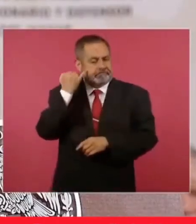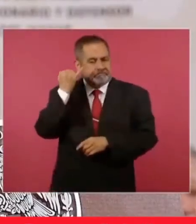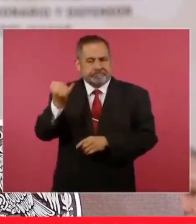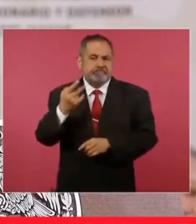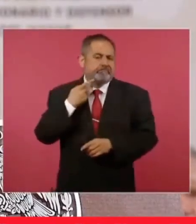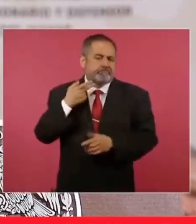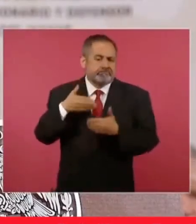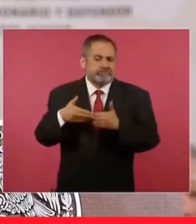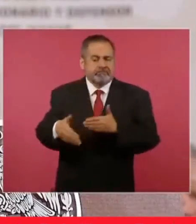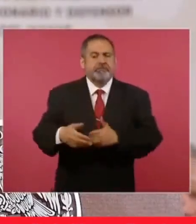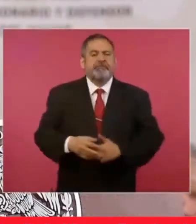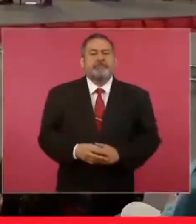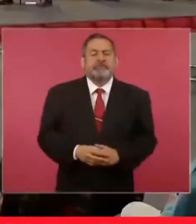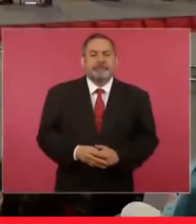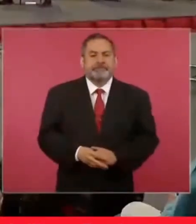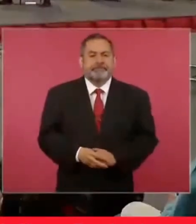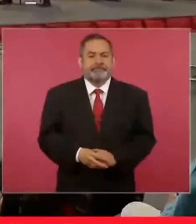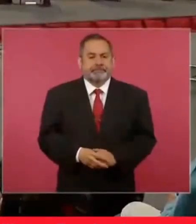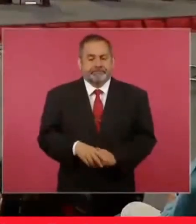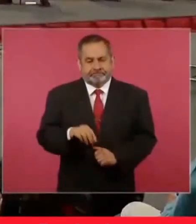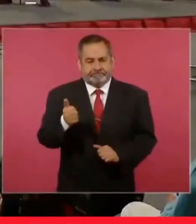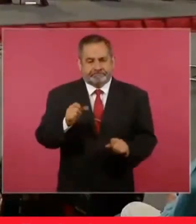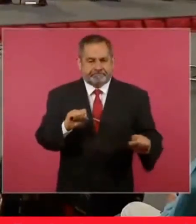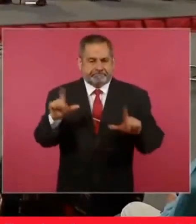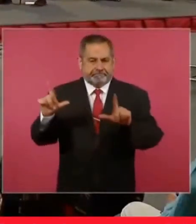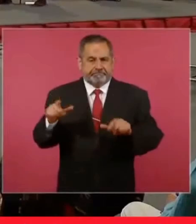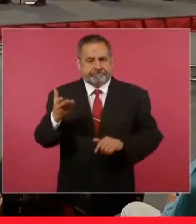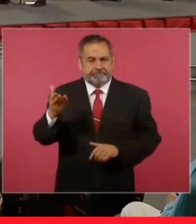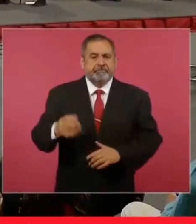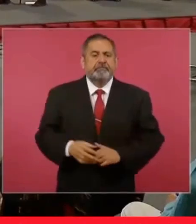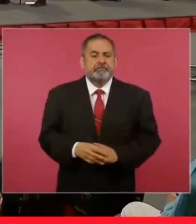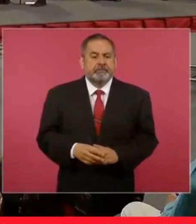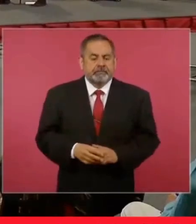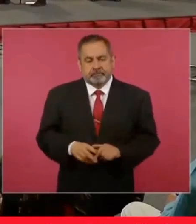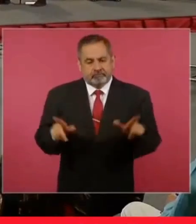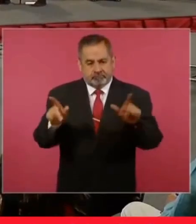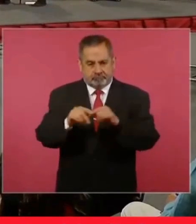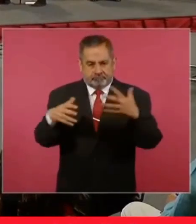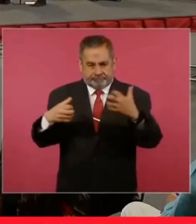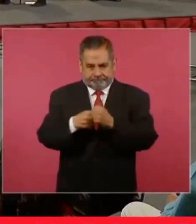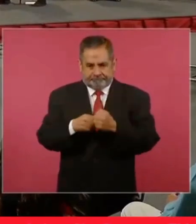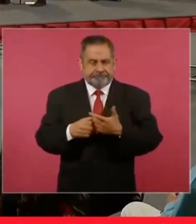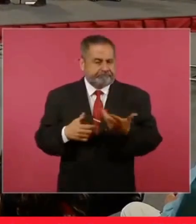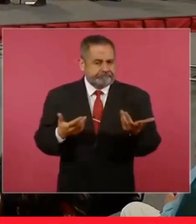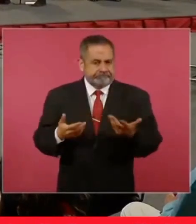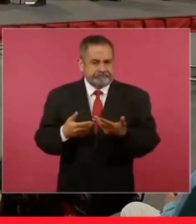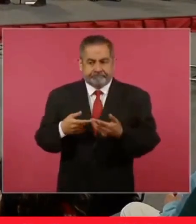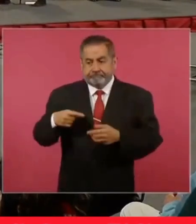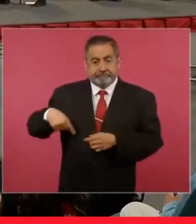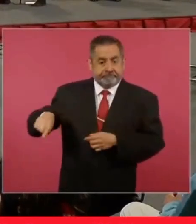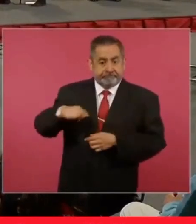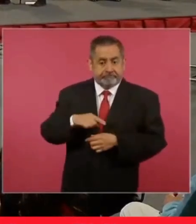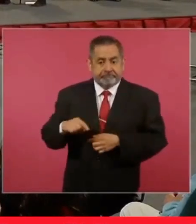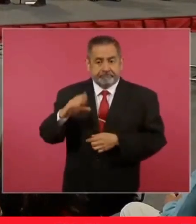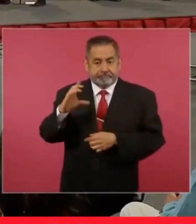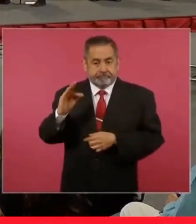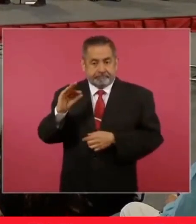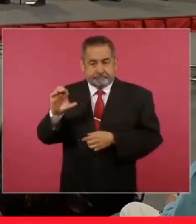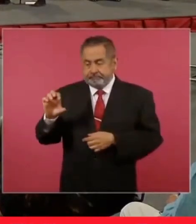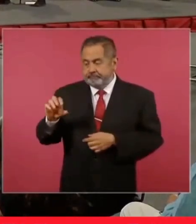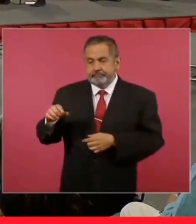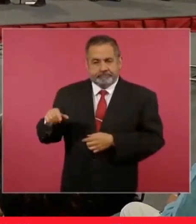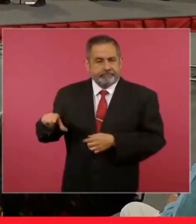política. Siguiente, por favor. Entonces, en resumen, ¿cuáles han sido las inversiones que ha tenido esta